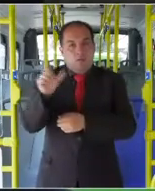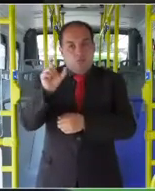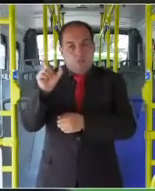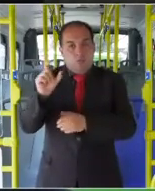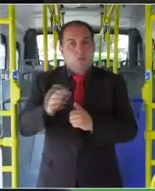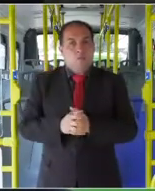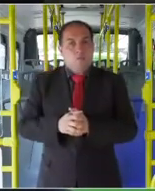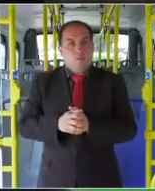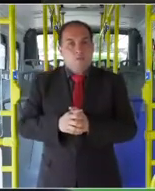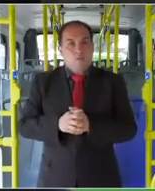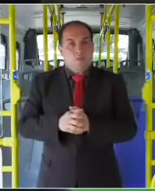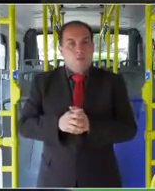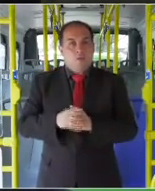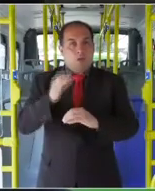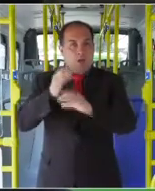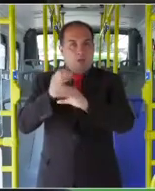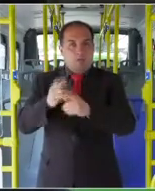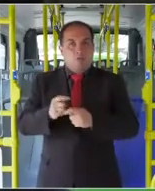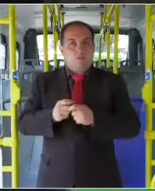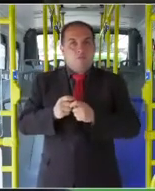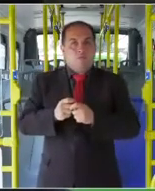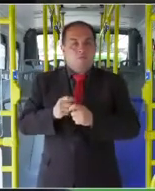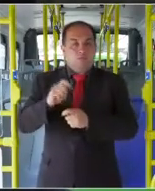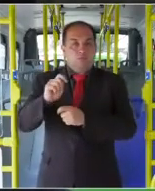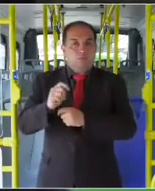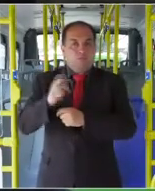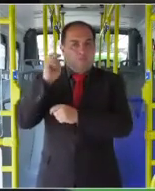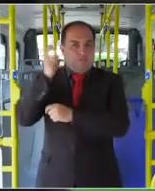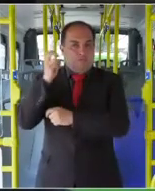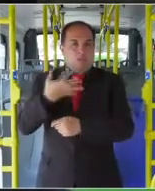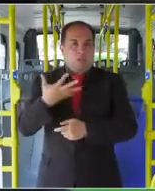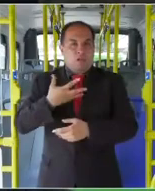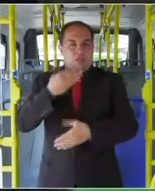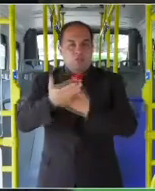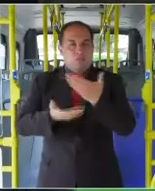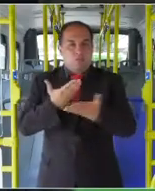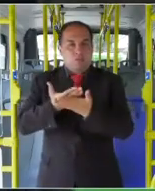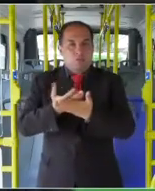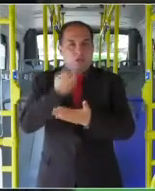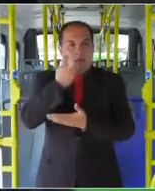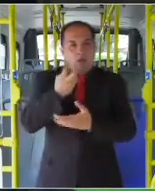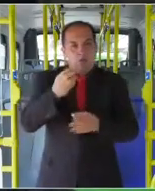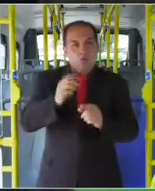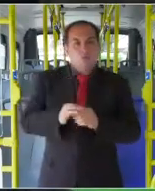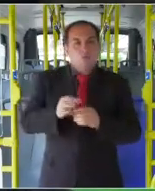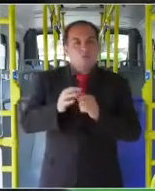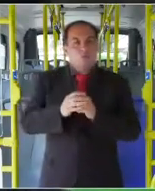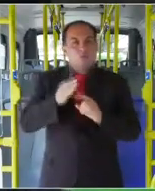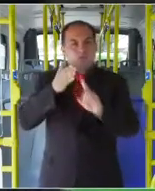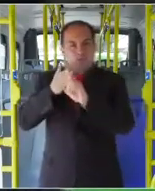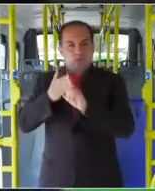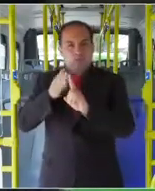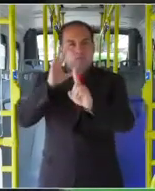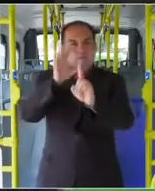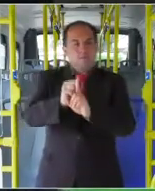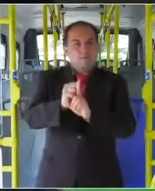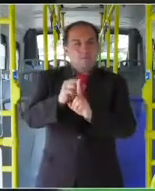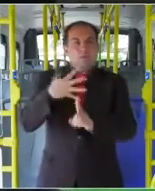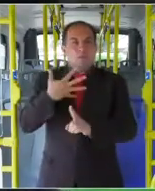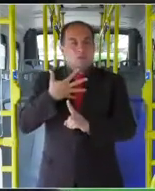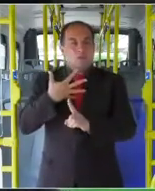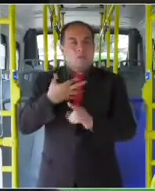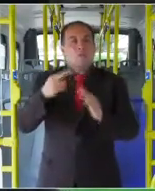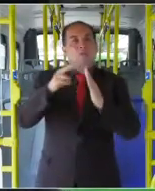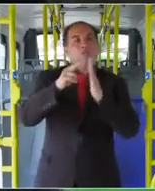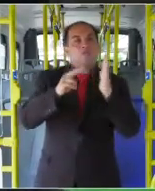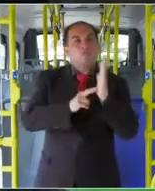dan el servicio. Parte de esos objetivos, y para cumplir esos objetivos, se estableció un